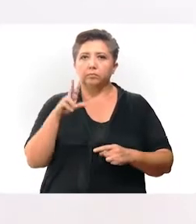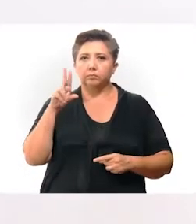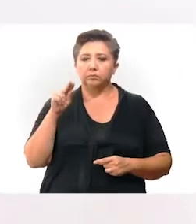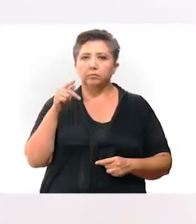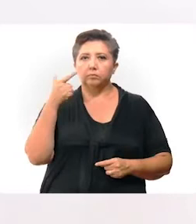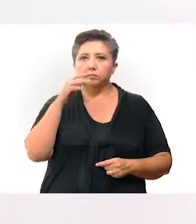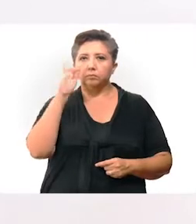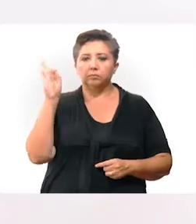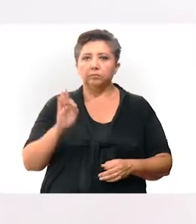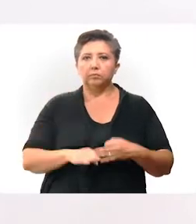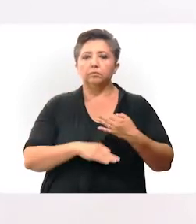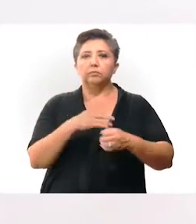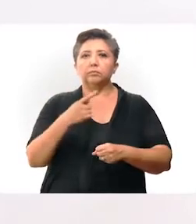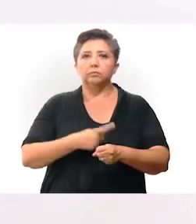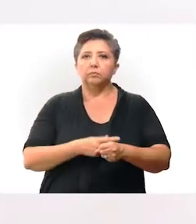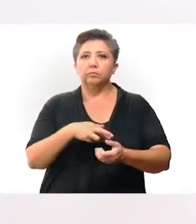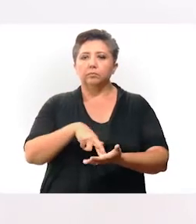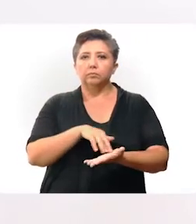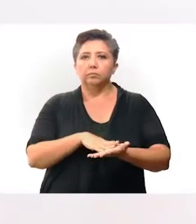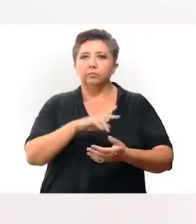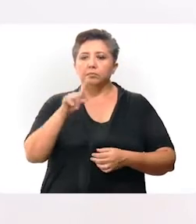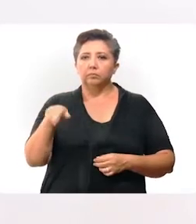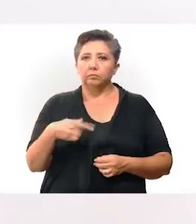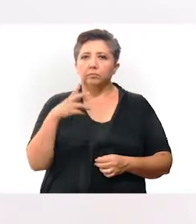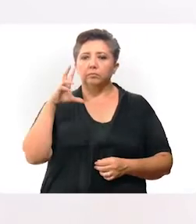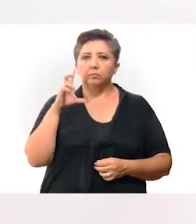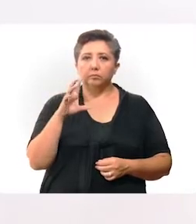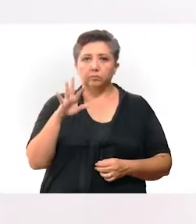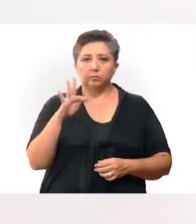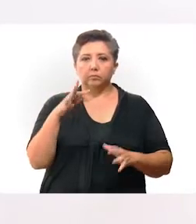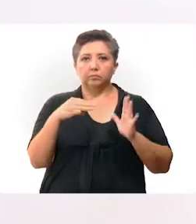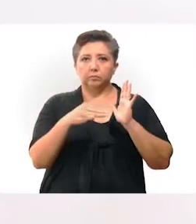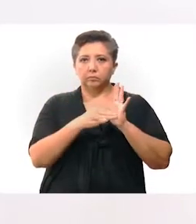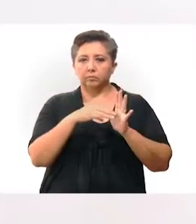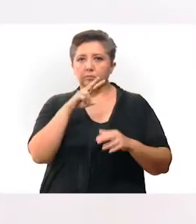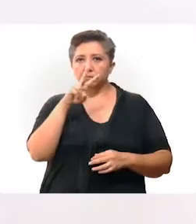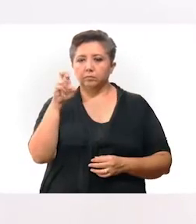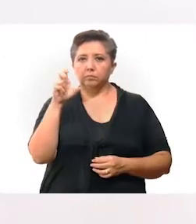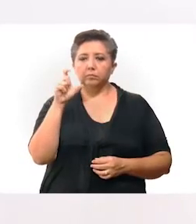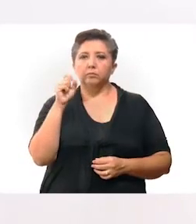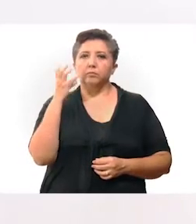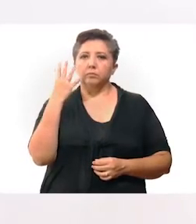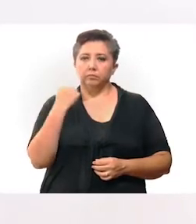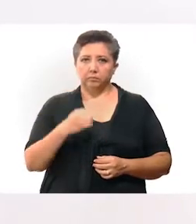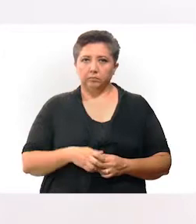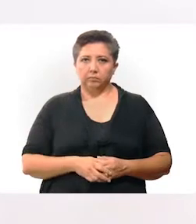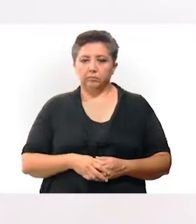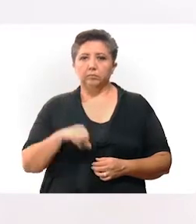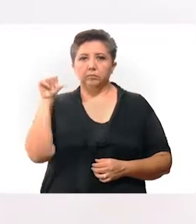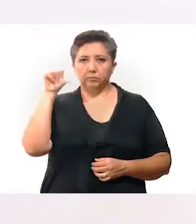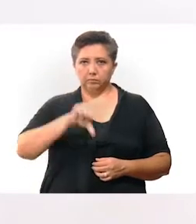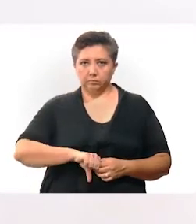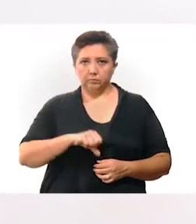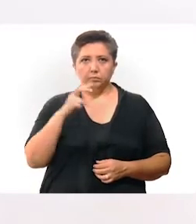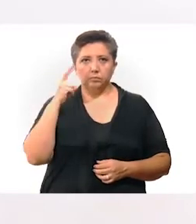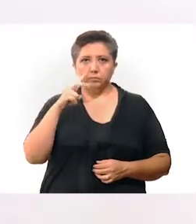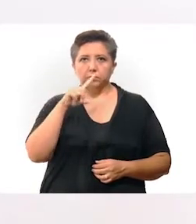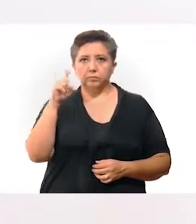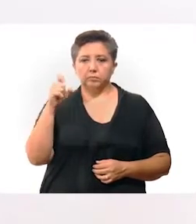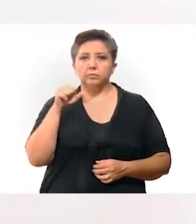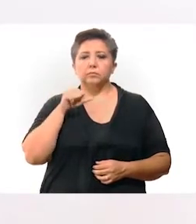representa el 87% del total de contagios registrados, que son 40,229. Hoy se